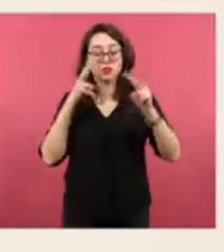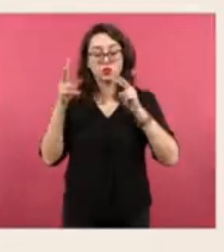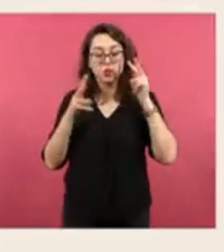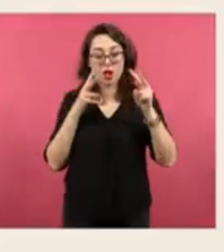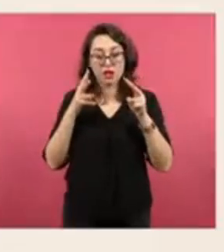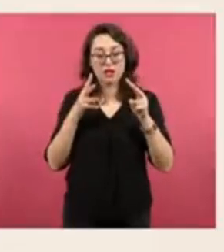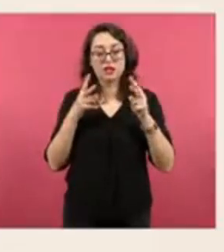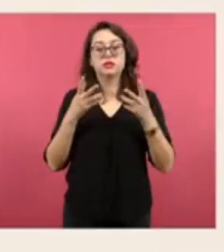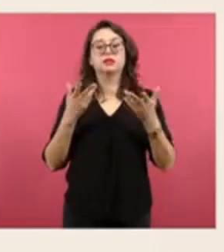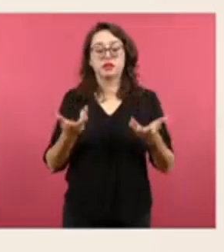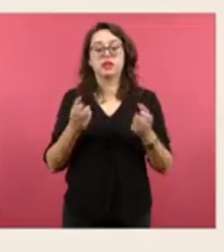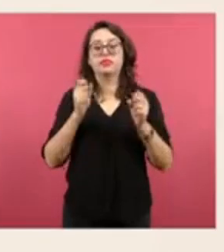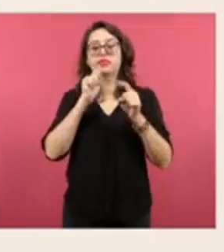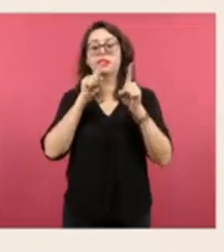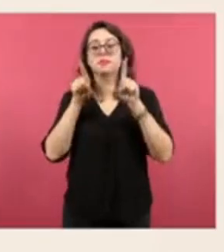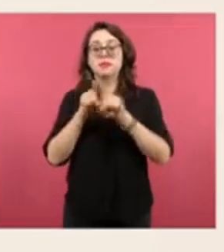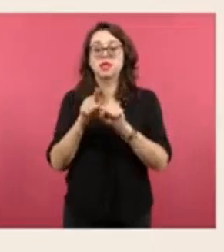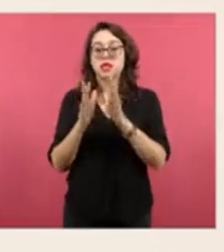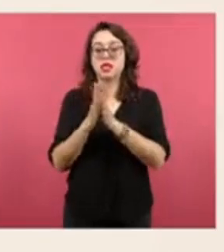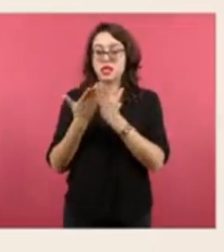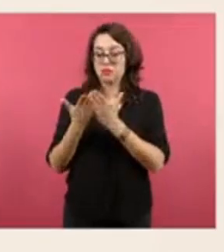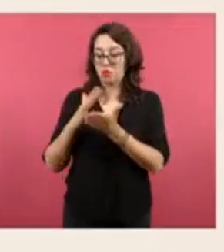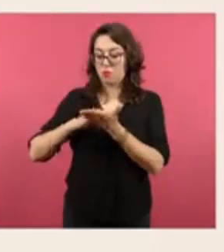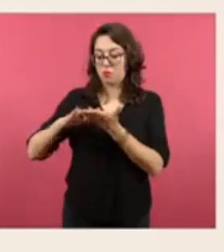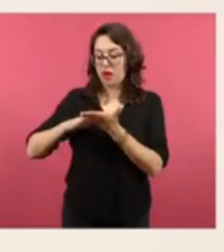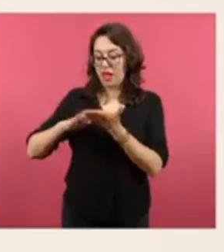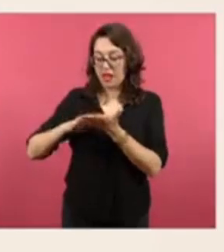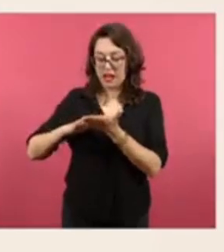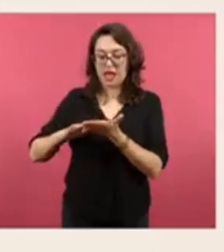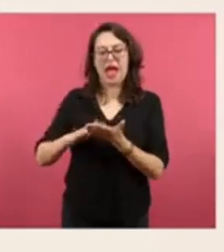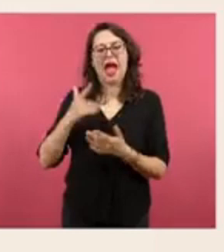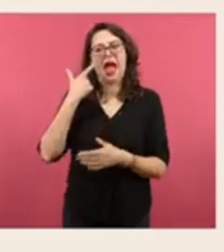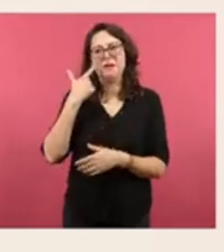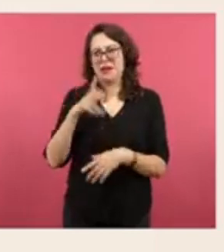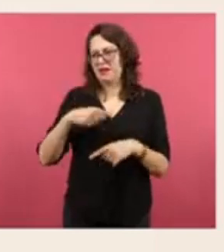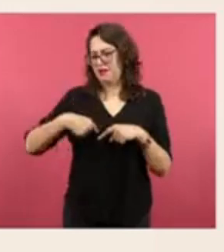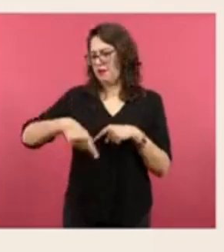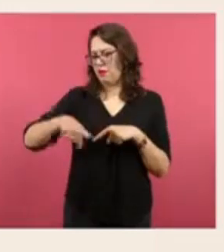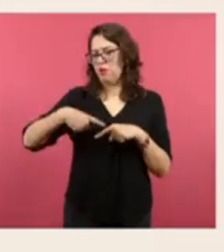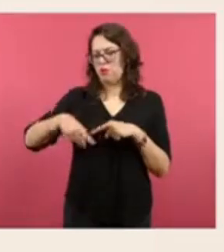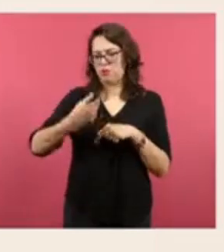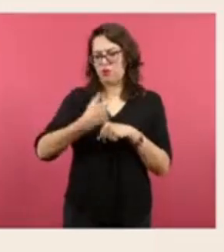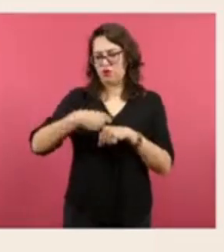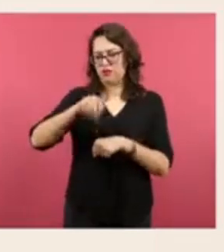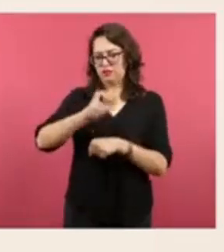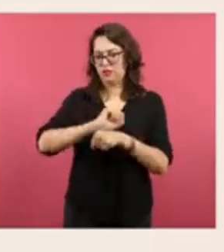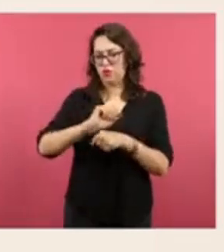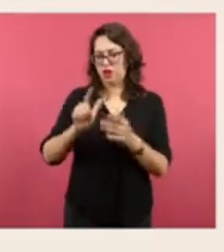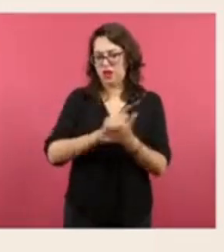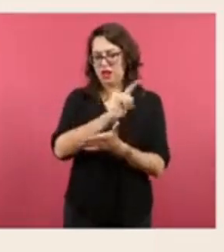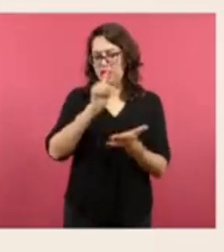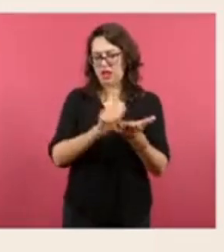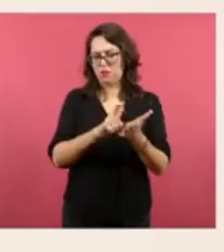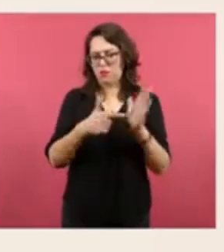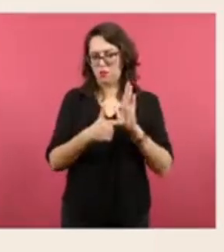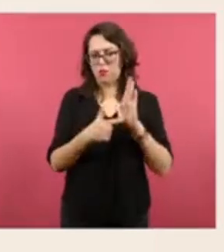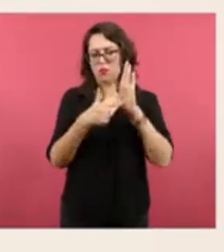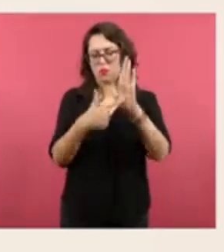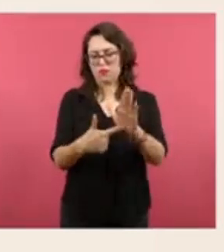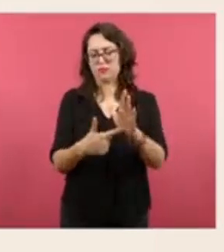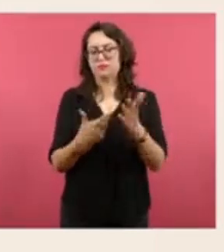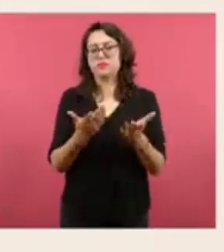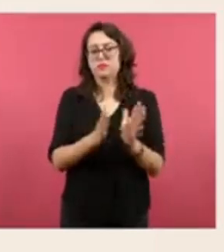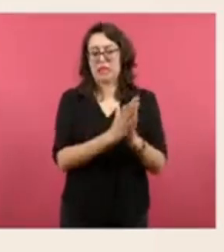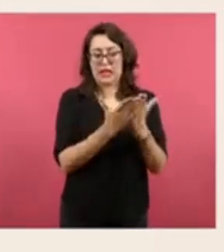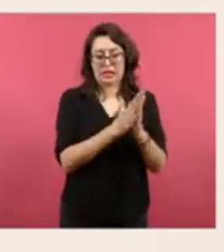braille. A ver si tenemos la oportunidad uno de estos días de traerles un libro así, normal, se convierte